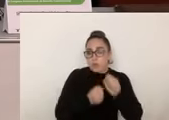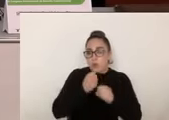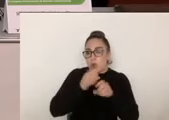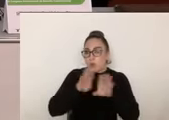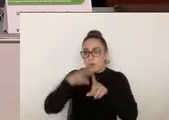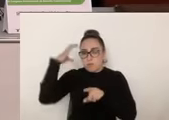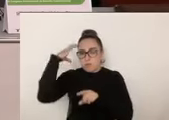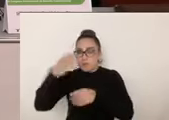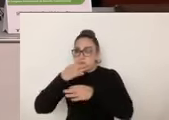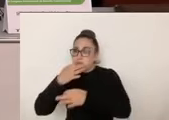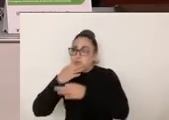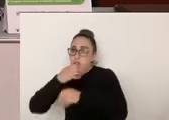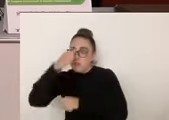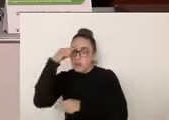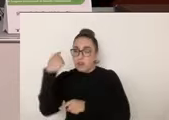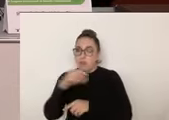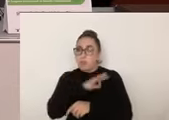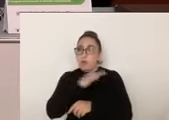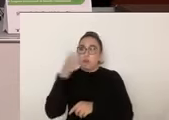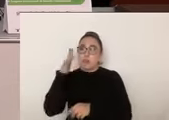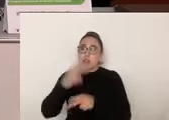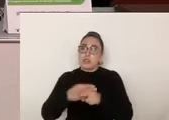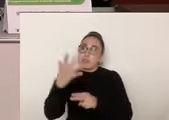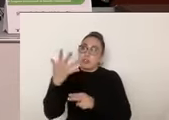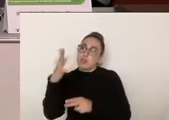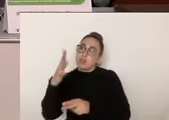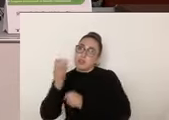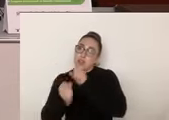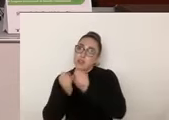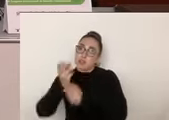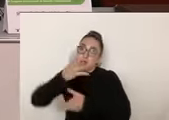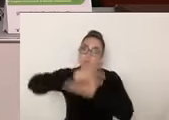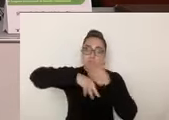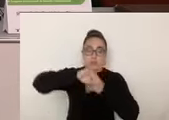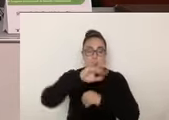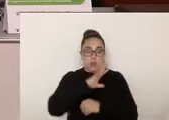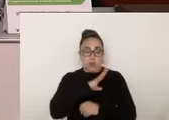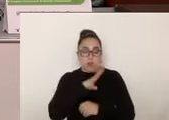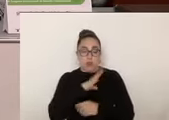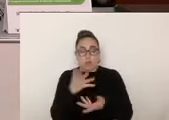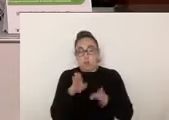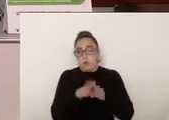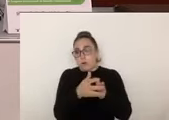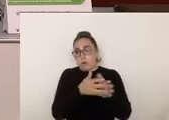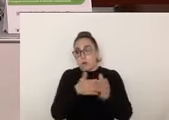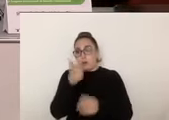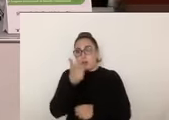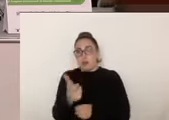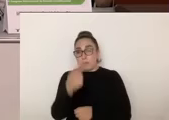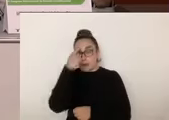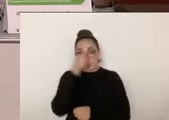van a ver los réditos dentro de 5 o dentro de 10 años. Y en los ciclos democráticos 10 años es